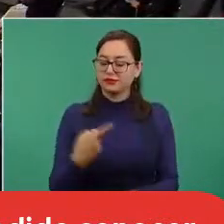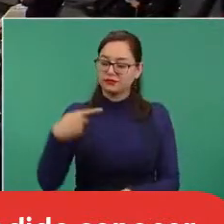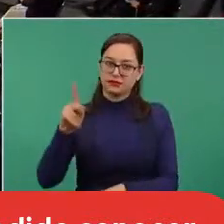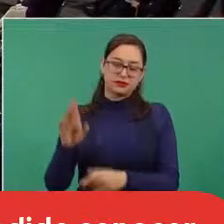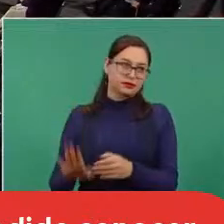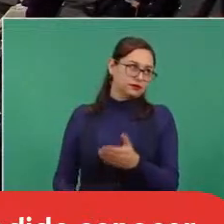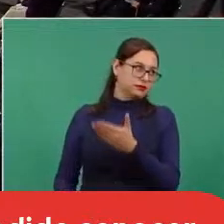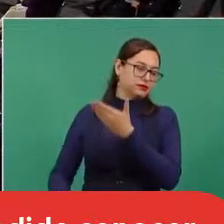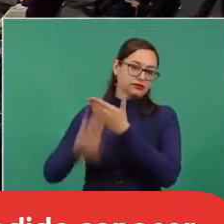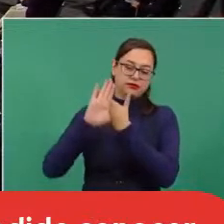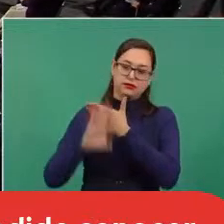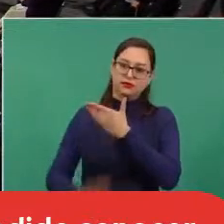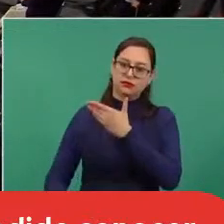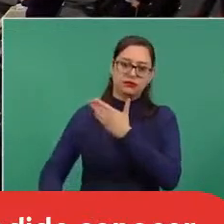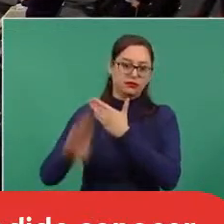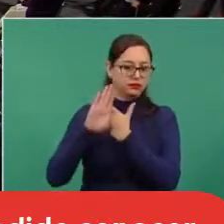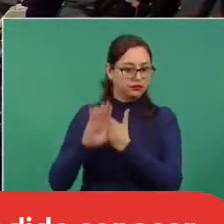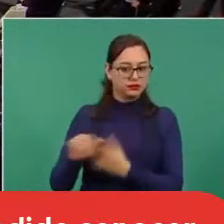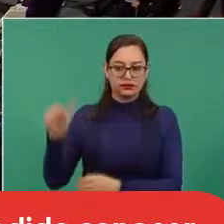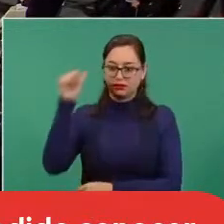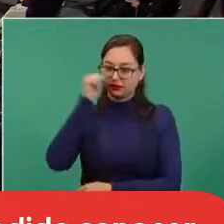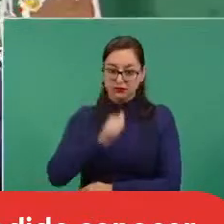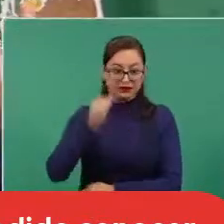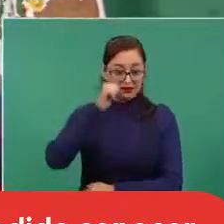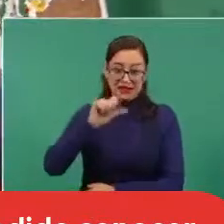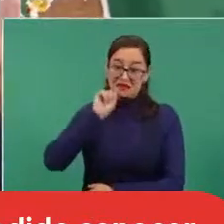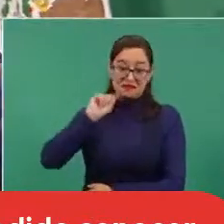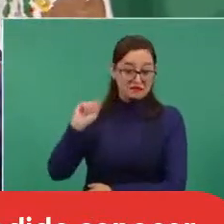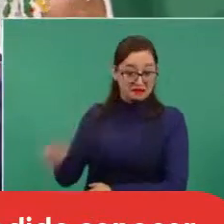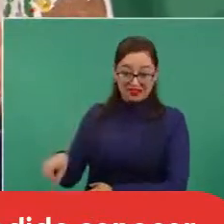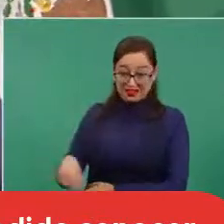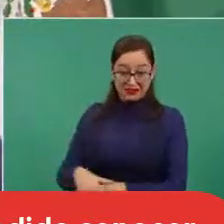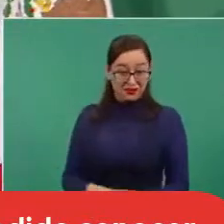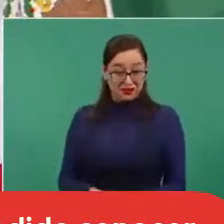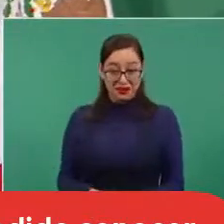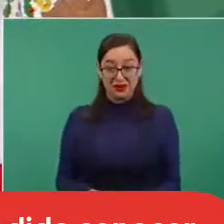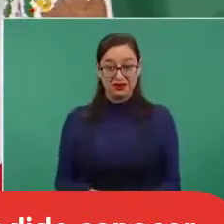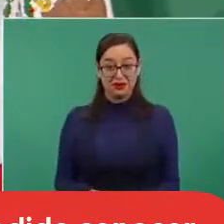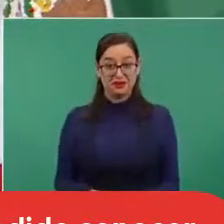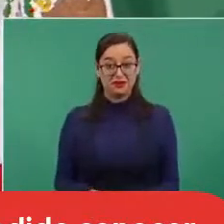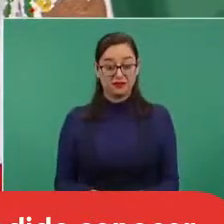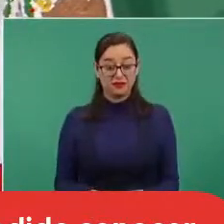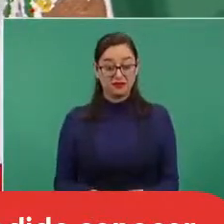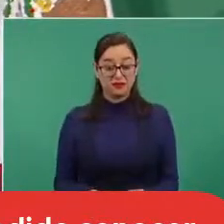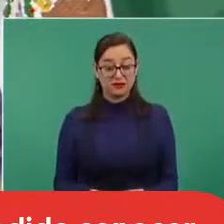oposición de los mismos, de los conservadores.